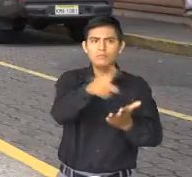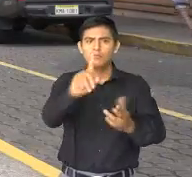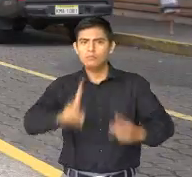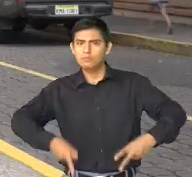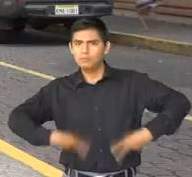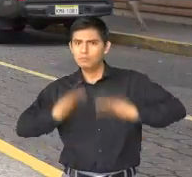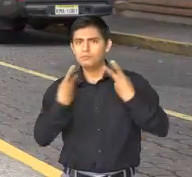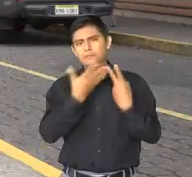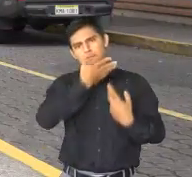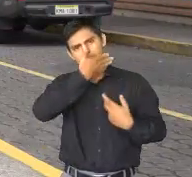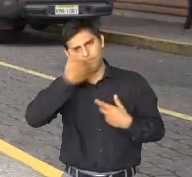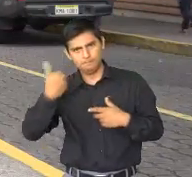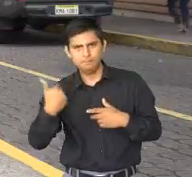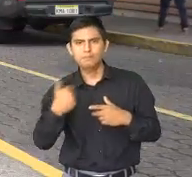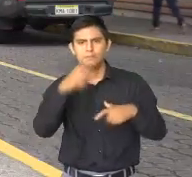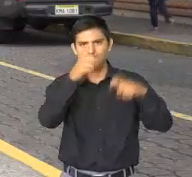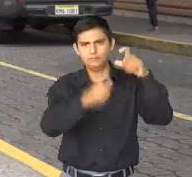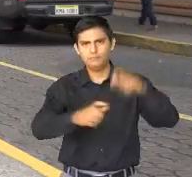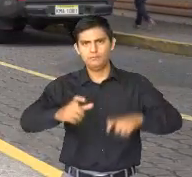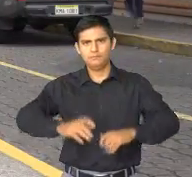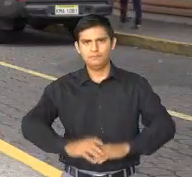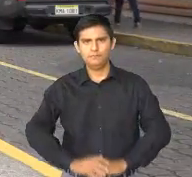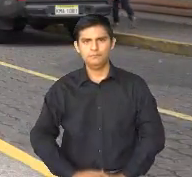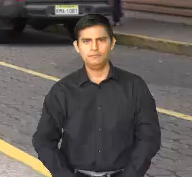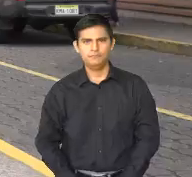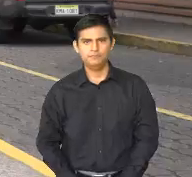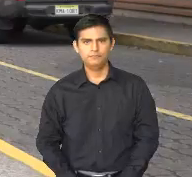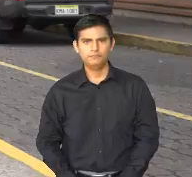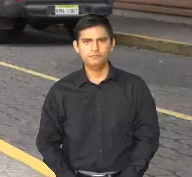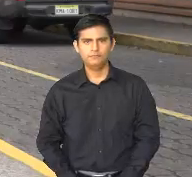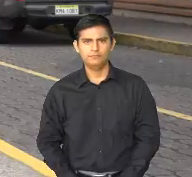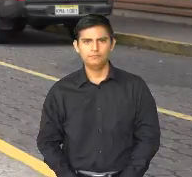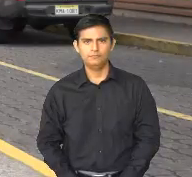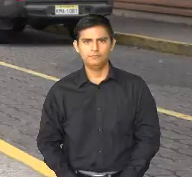de vida de nuestros conciudadanos.